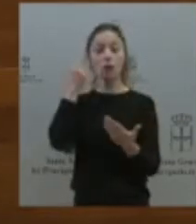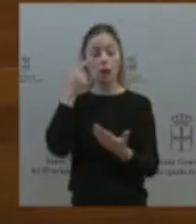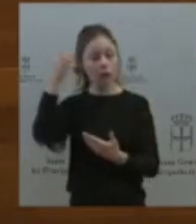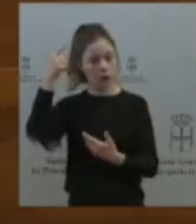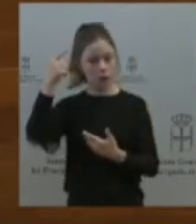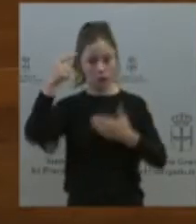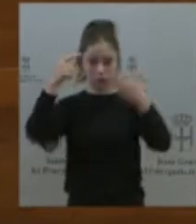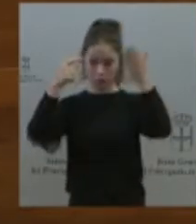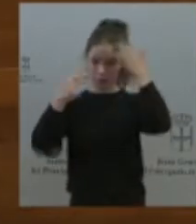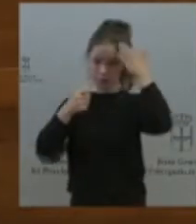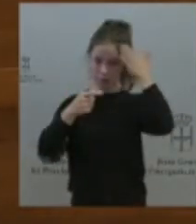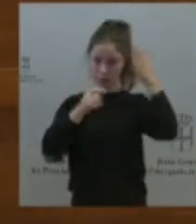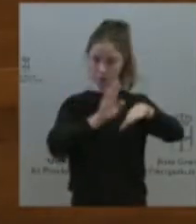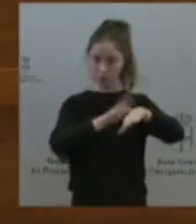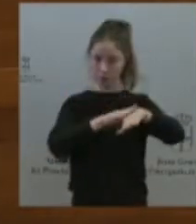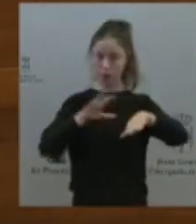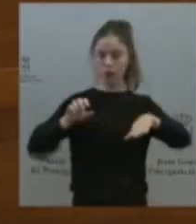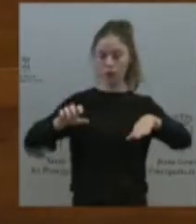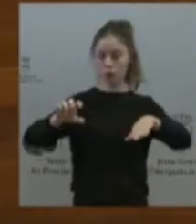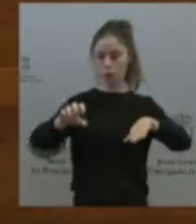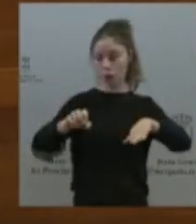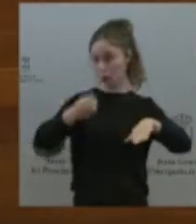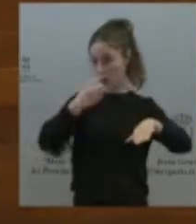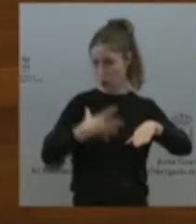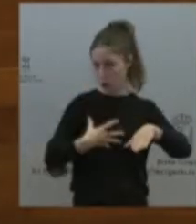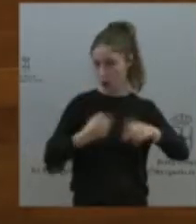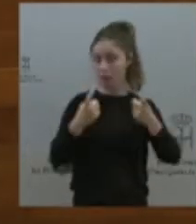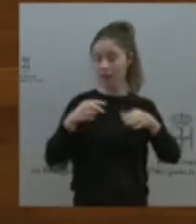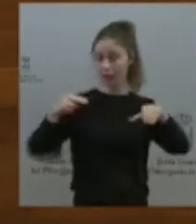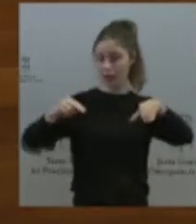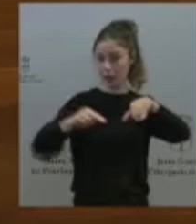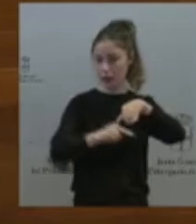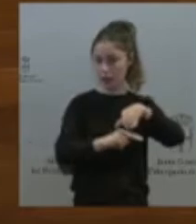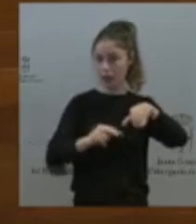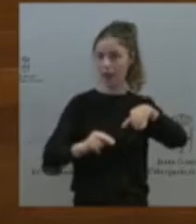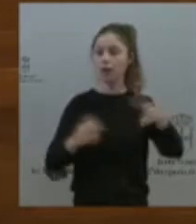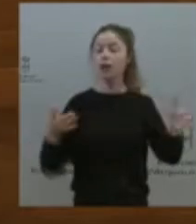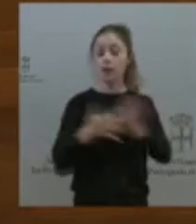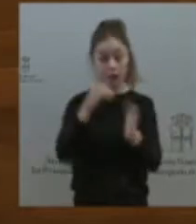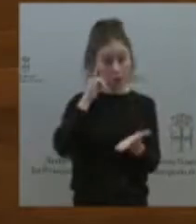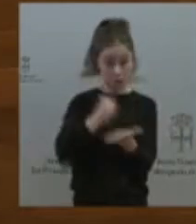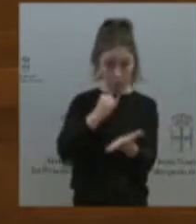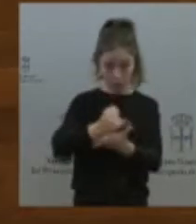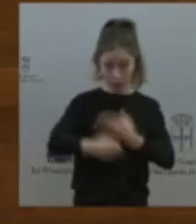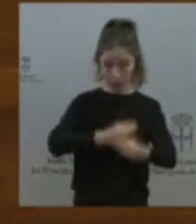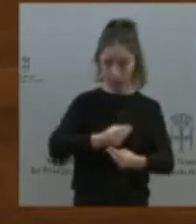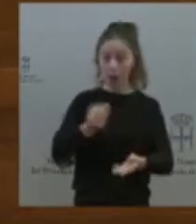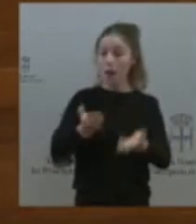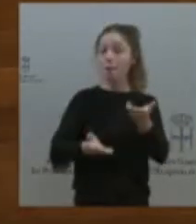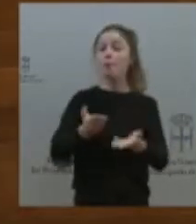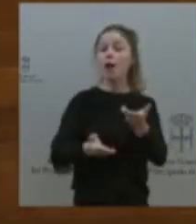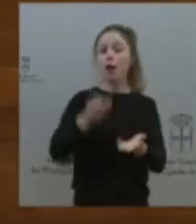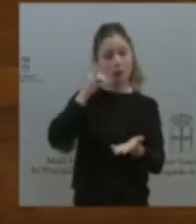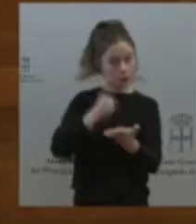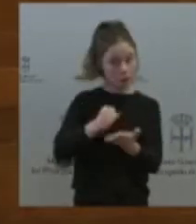pendiente de hacer una resonancia. Dicen urgencias que se la harán. Bueno, el caso es que le hacen las pruebas y la valoración de las pruebas, junio de